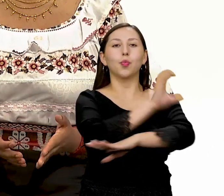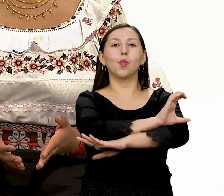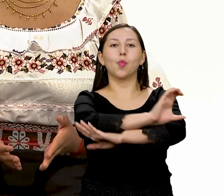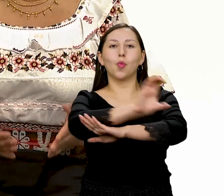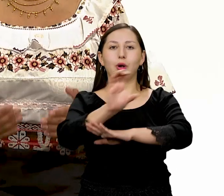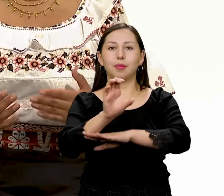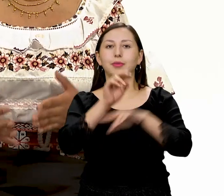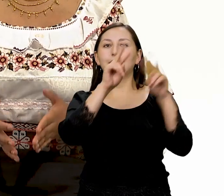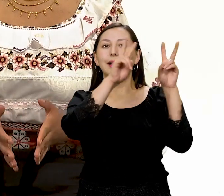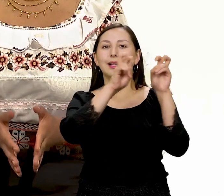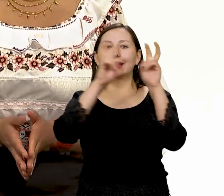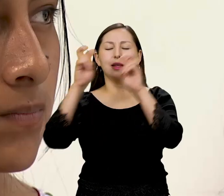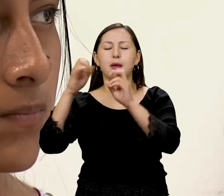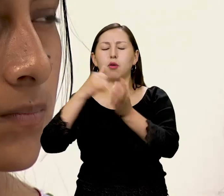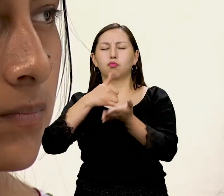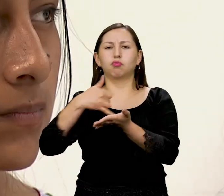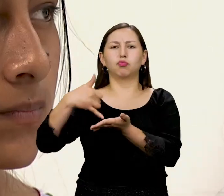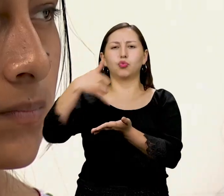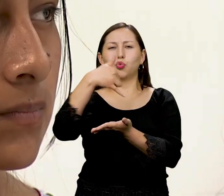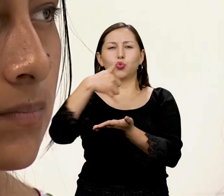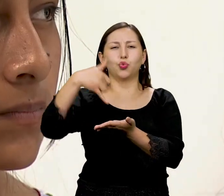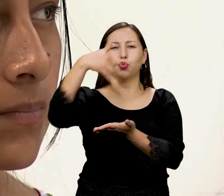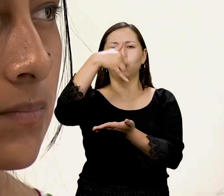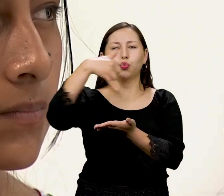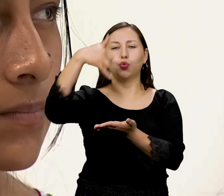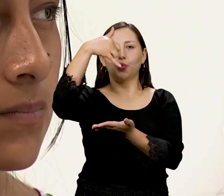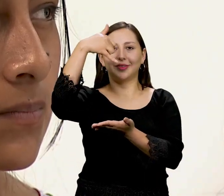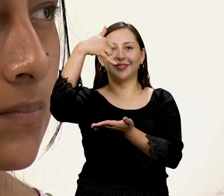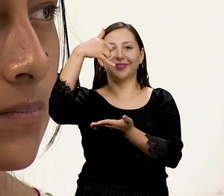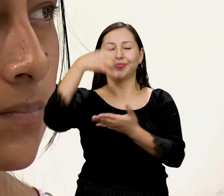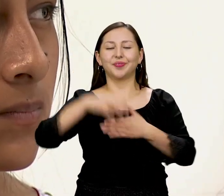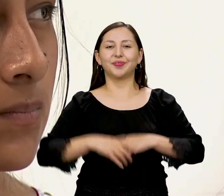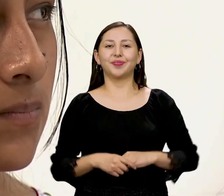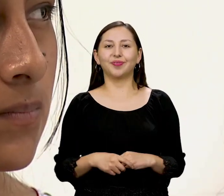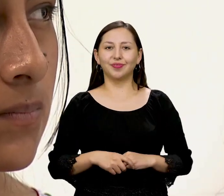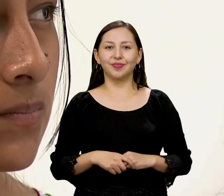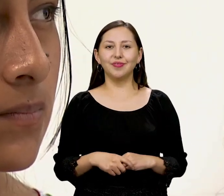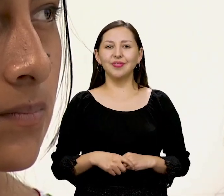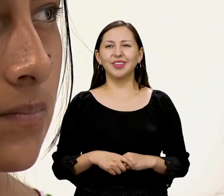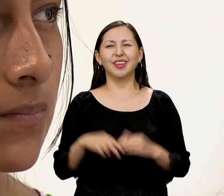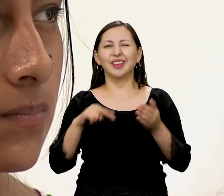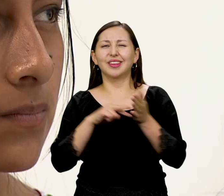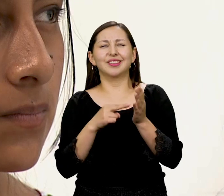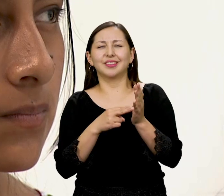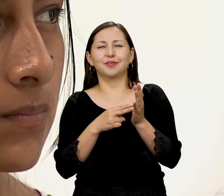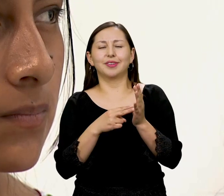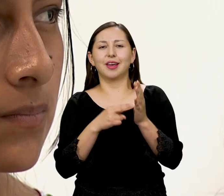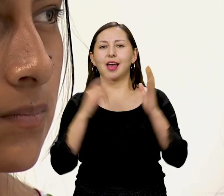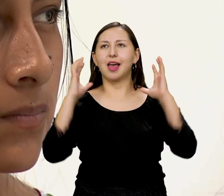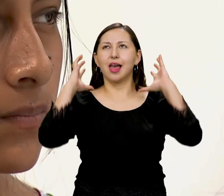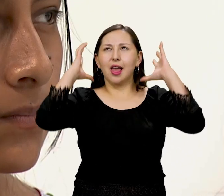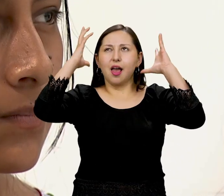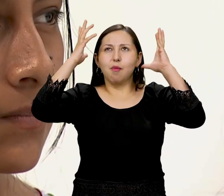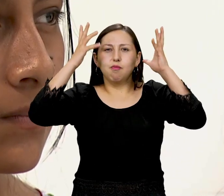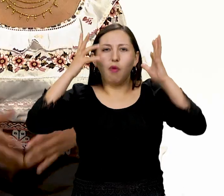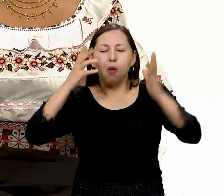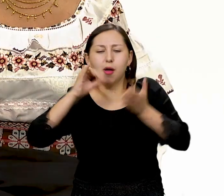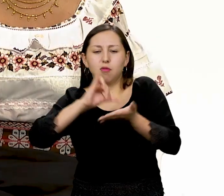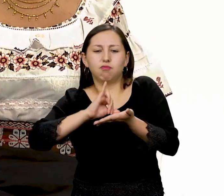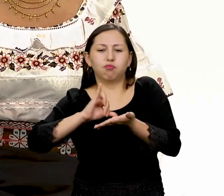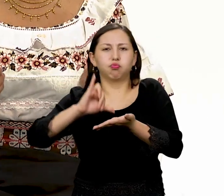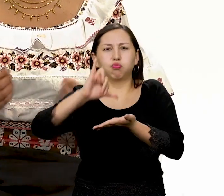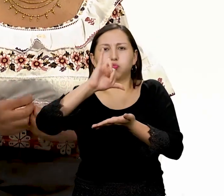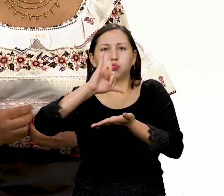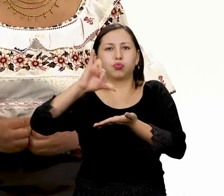tiene que ver con el cohete espacial y enseñarles de manera más amigable a los niños lo que es la astrofísica, que